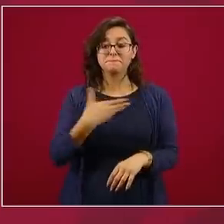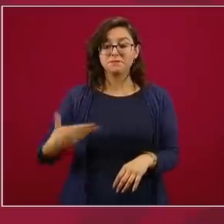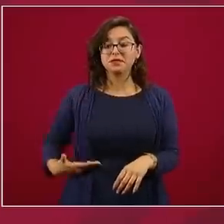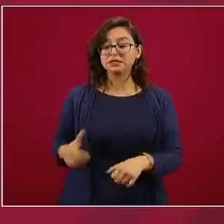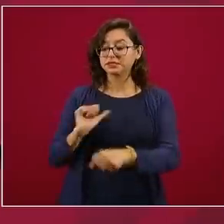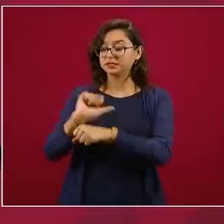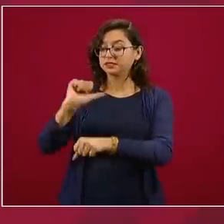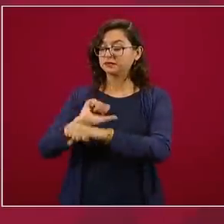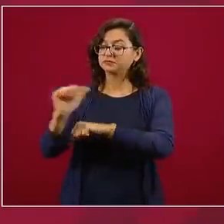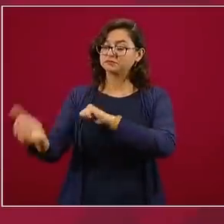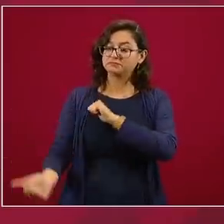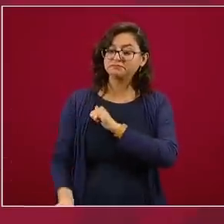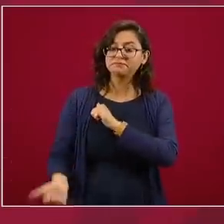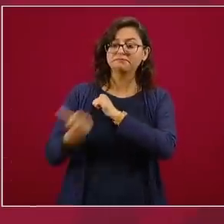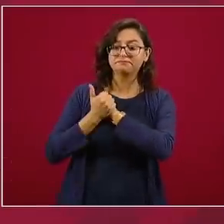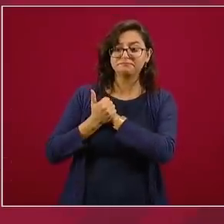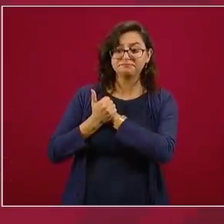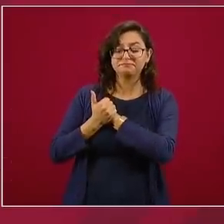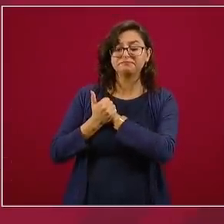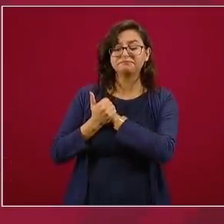de Argentina,